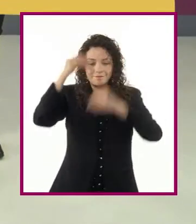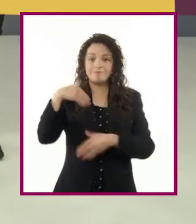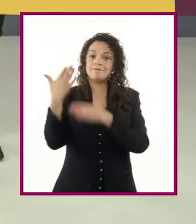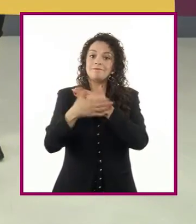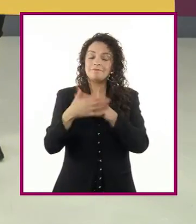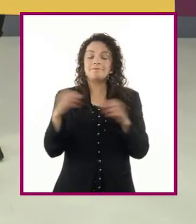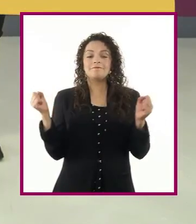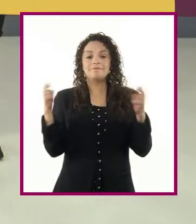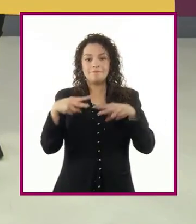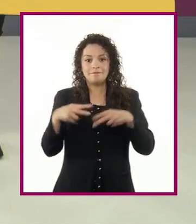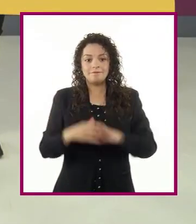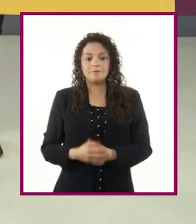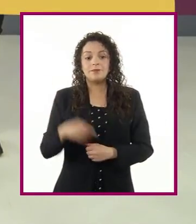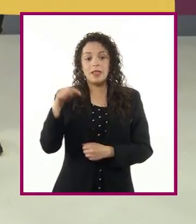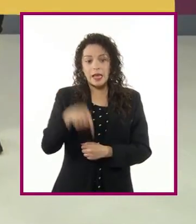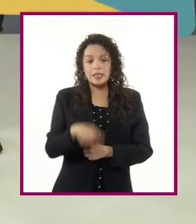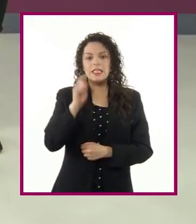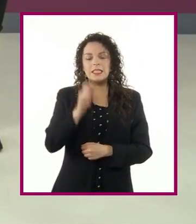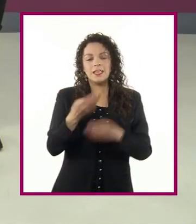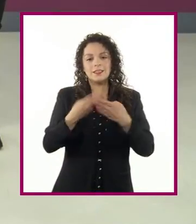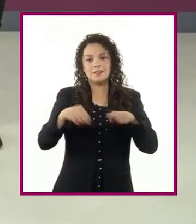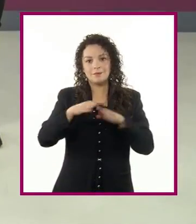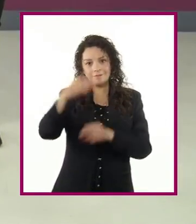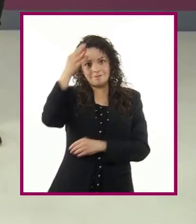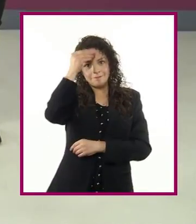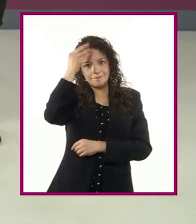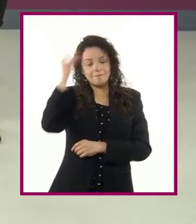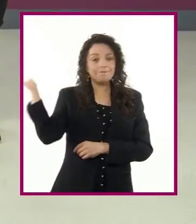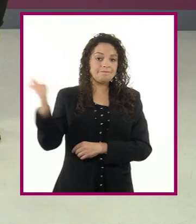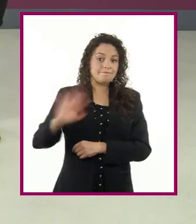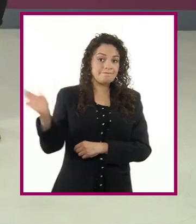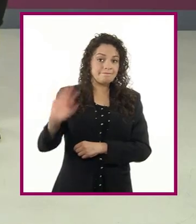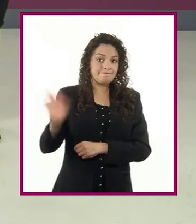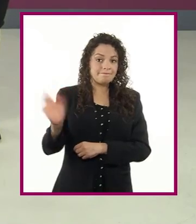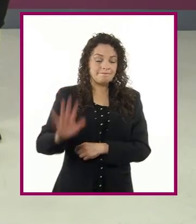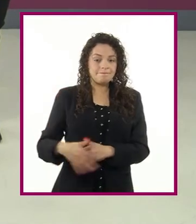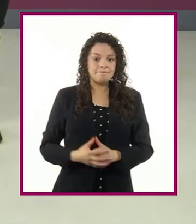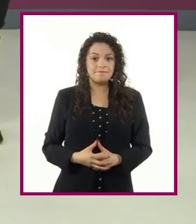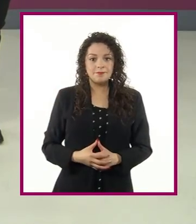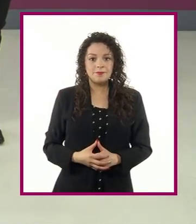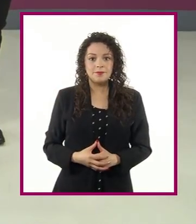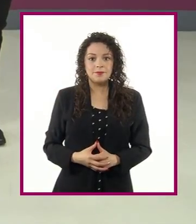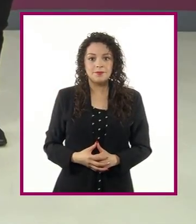vemos pronto aquí en Aprende en Casa. Hasta la próxima.